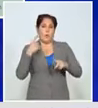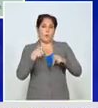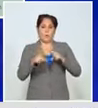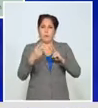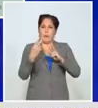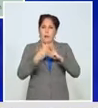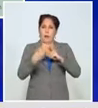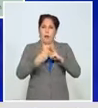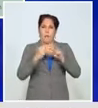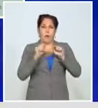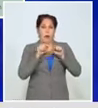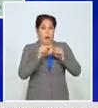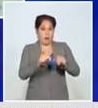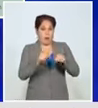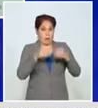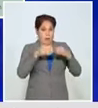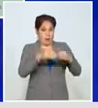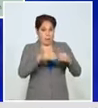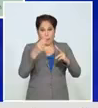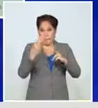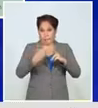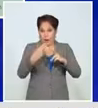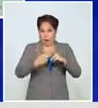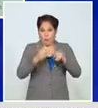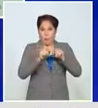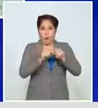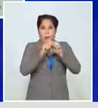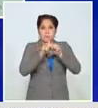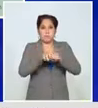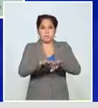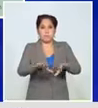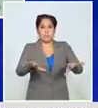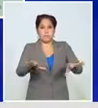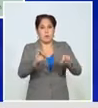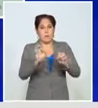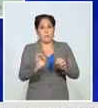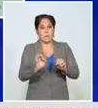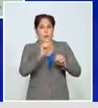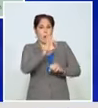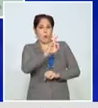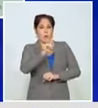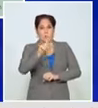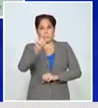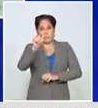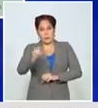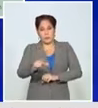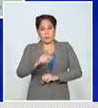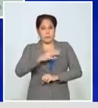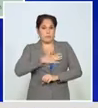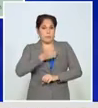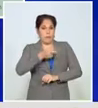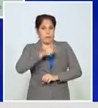donde tiene la mayor transmisión, 81 casos autóctonos ayer.